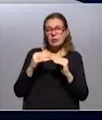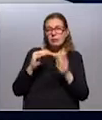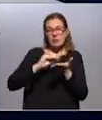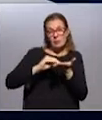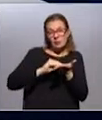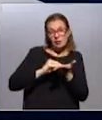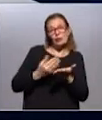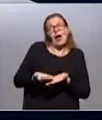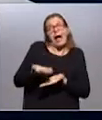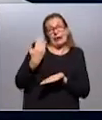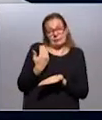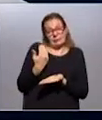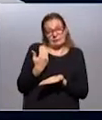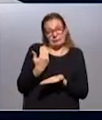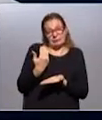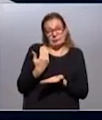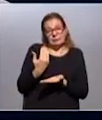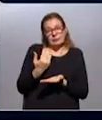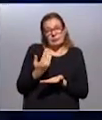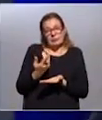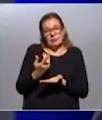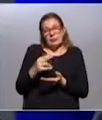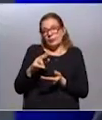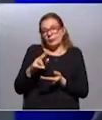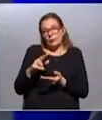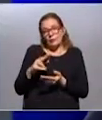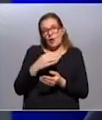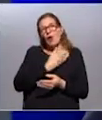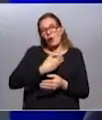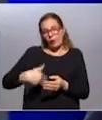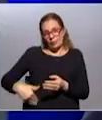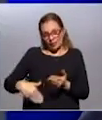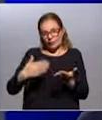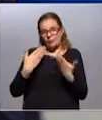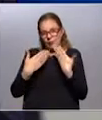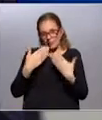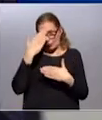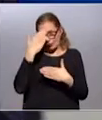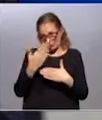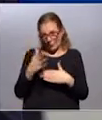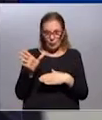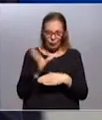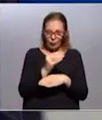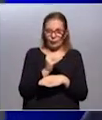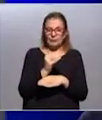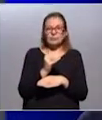anterior sí y del mismo gobierno estamos hablando sobre cierto